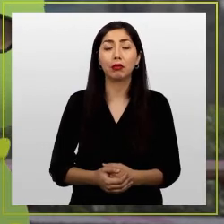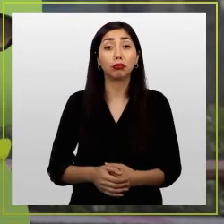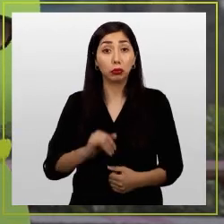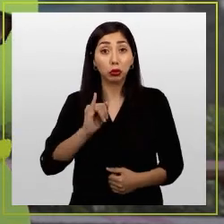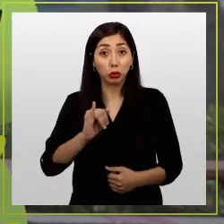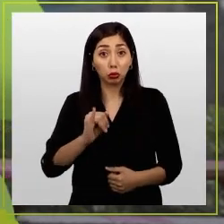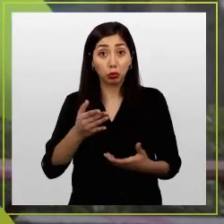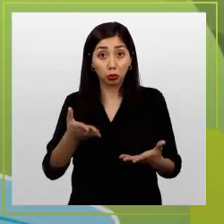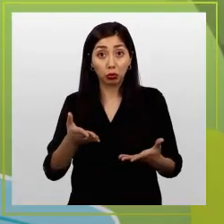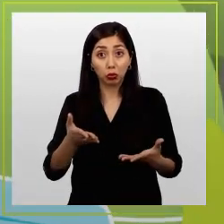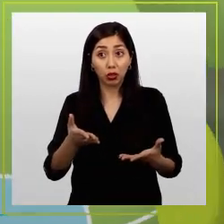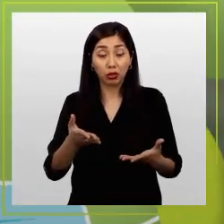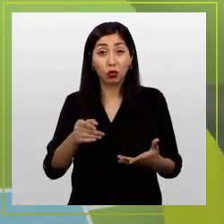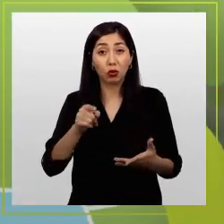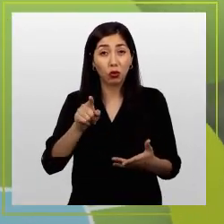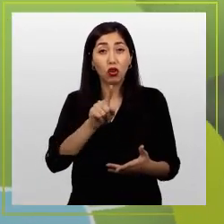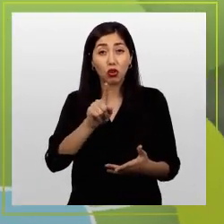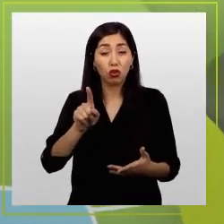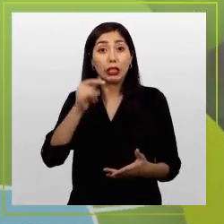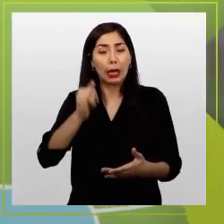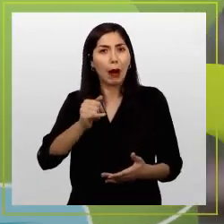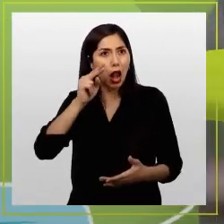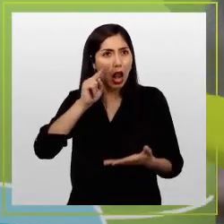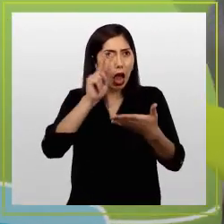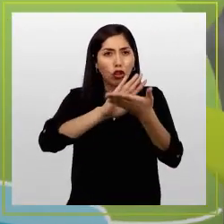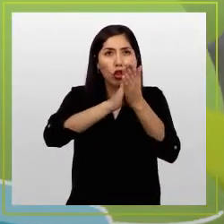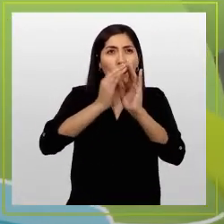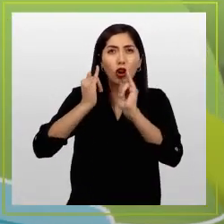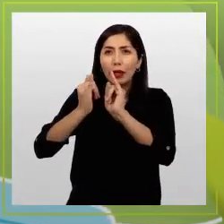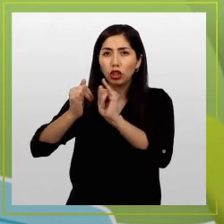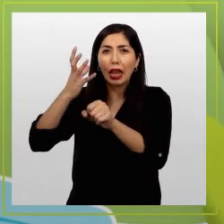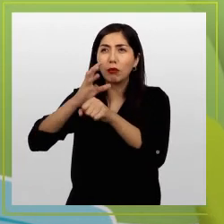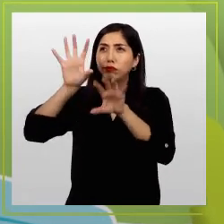Exacto, Zacate. No dejen de leer las señaléticas e información que